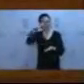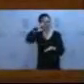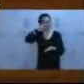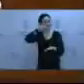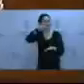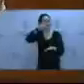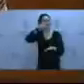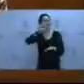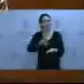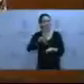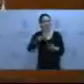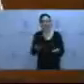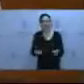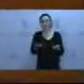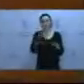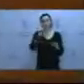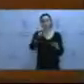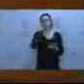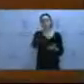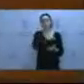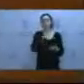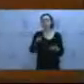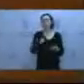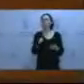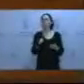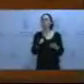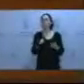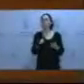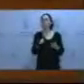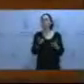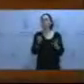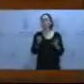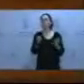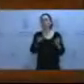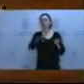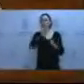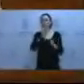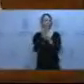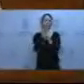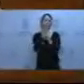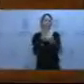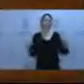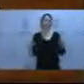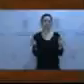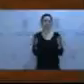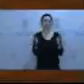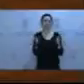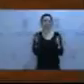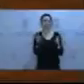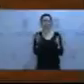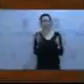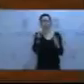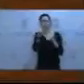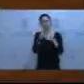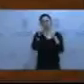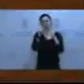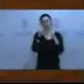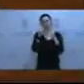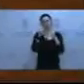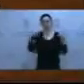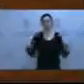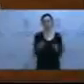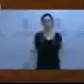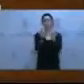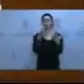sabe perfectamente que nuestra comunidad autónoma, la más altamente envejecida, donde tenemos que acompasar los discursos a las actuaciones